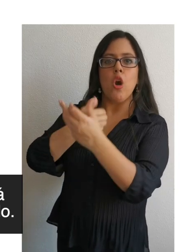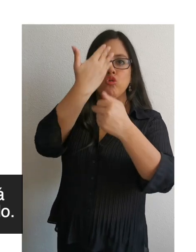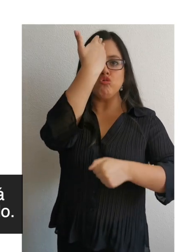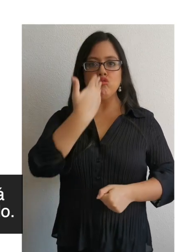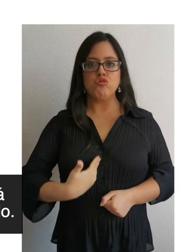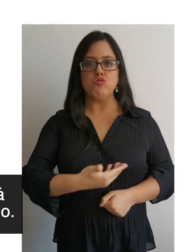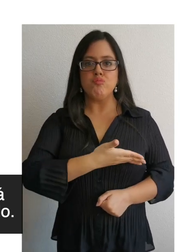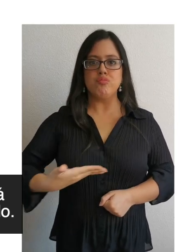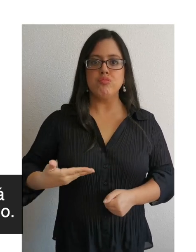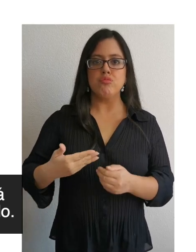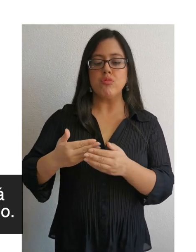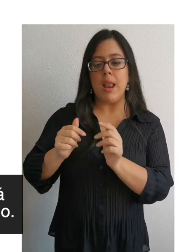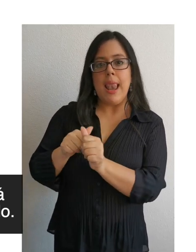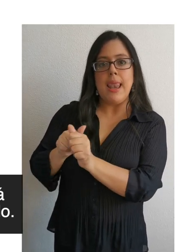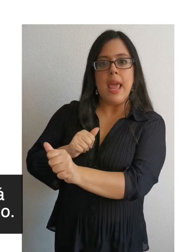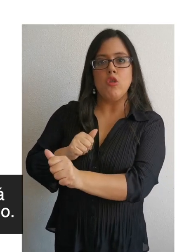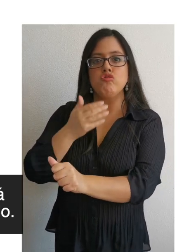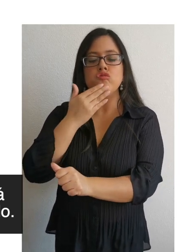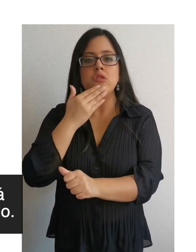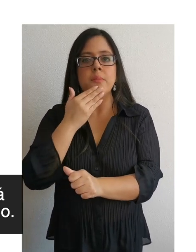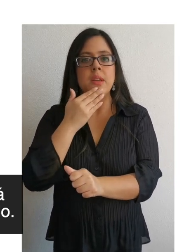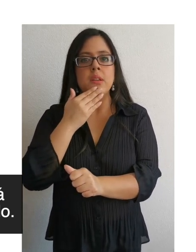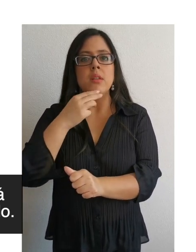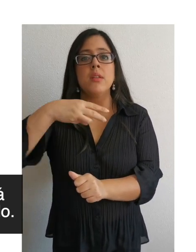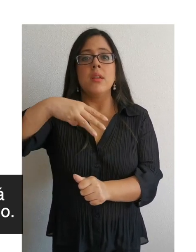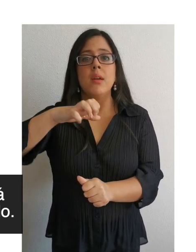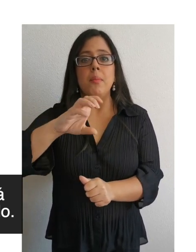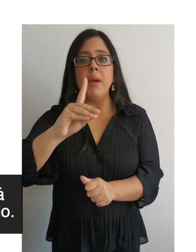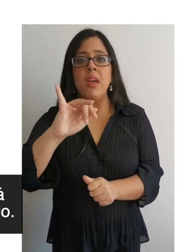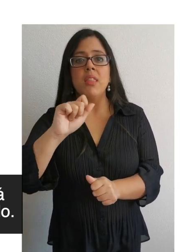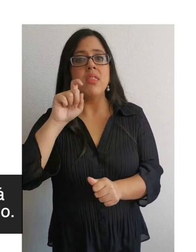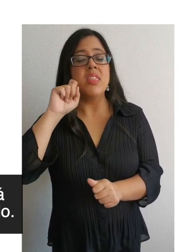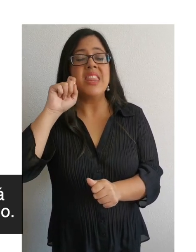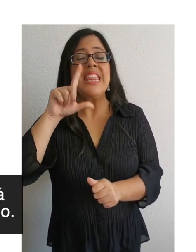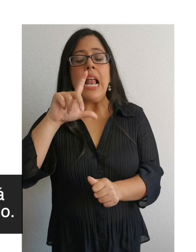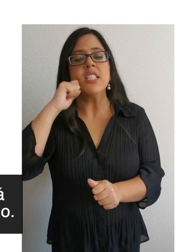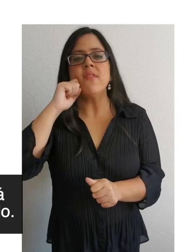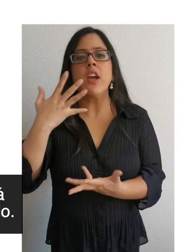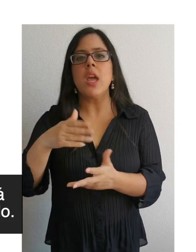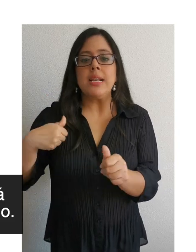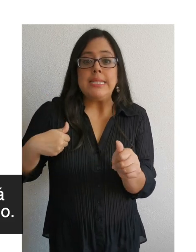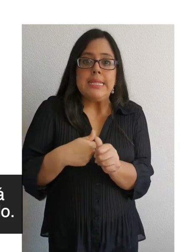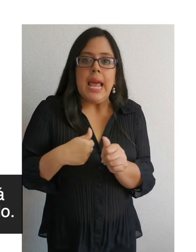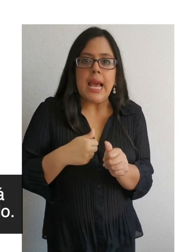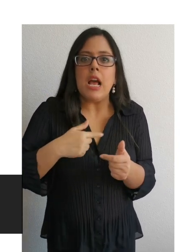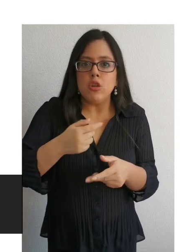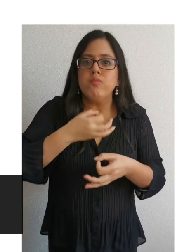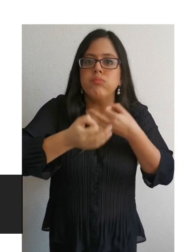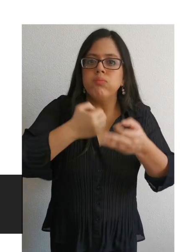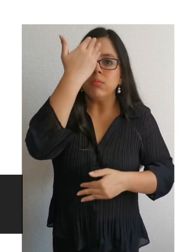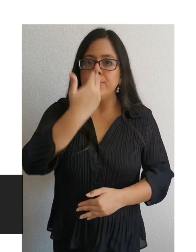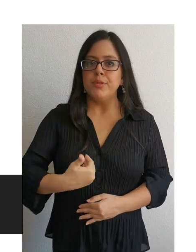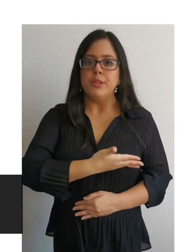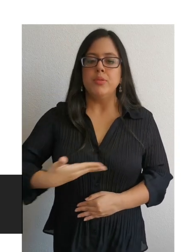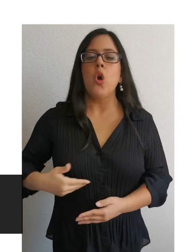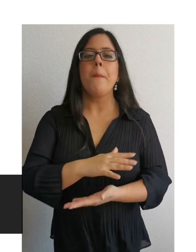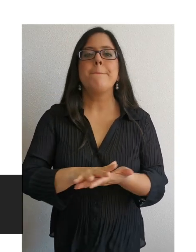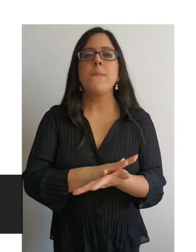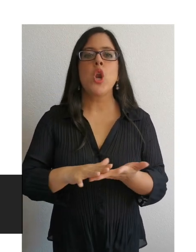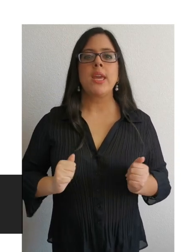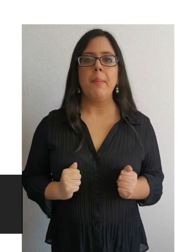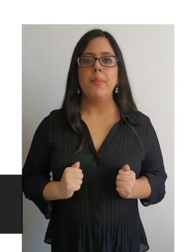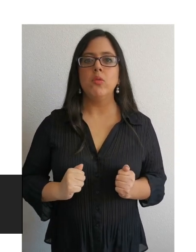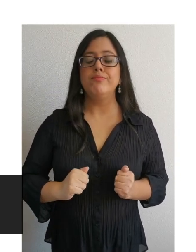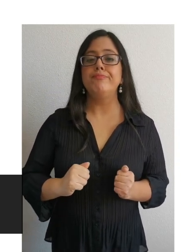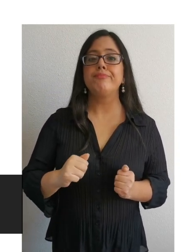mediana, medial, lo que se acerca o está más cerca de la línea mediana que había mencionado. Por ejemplo, en